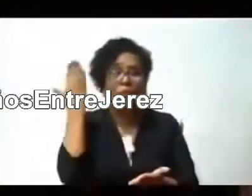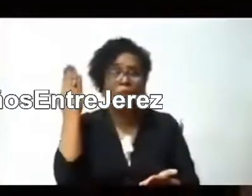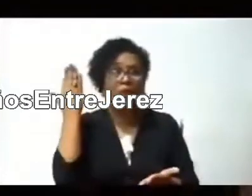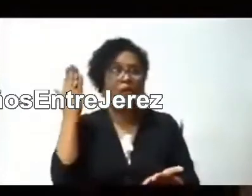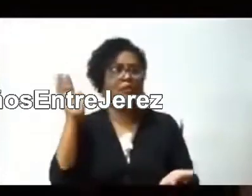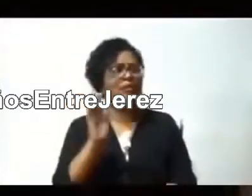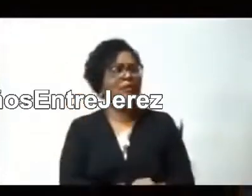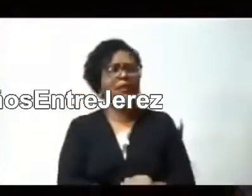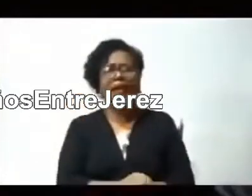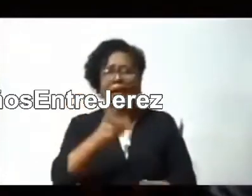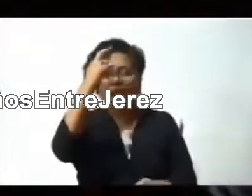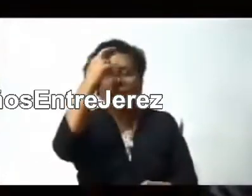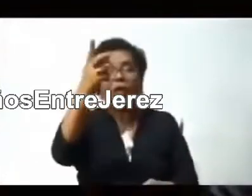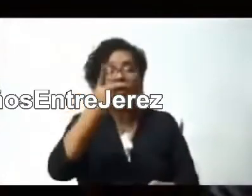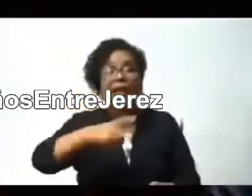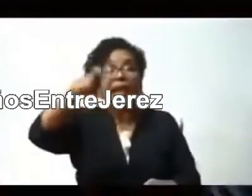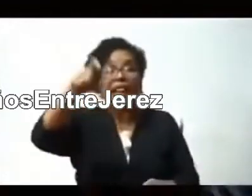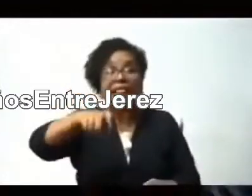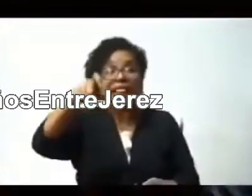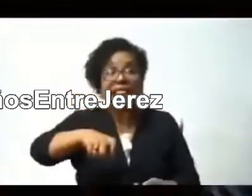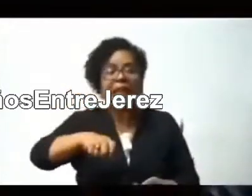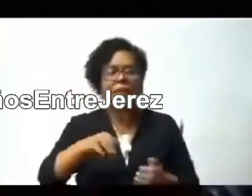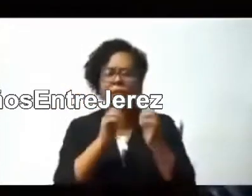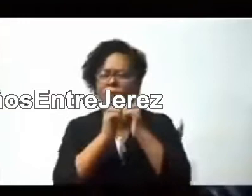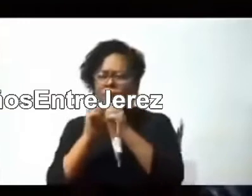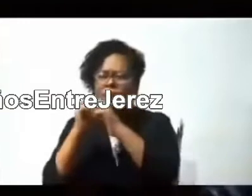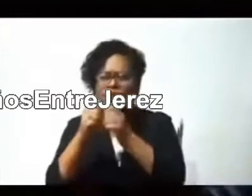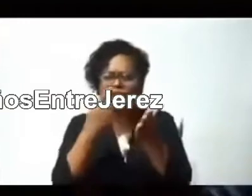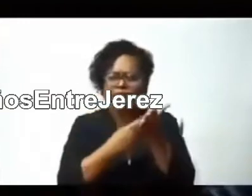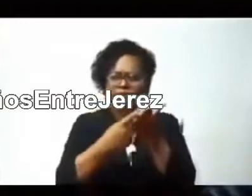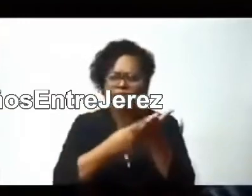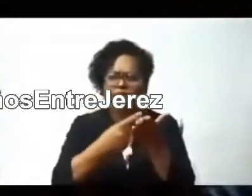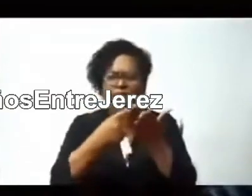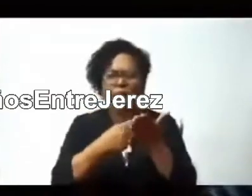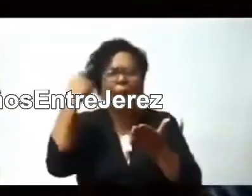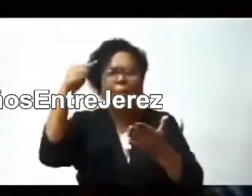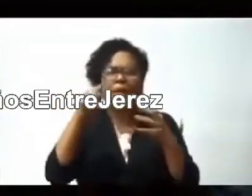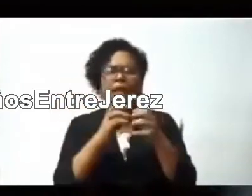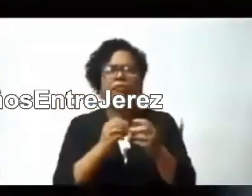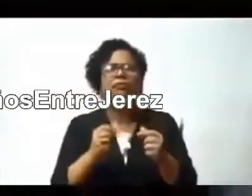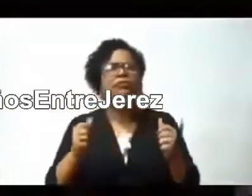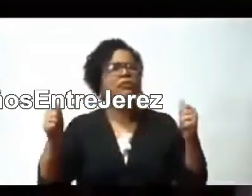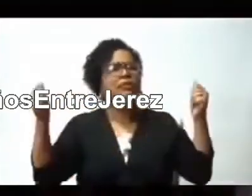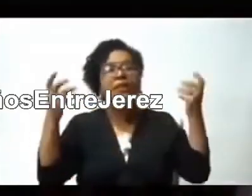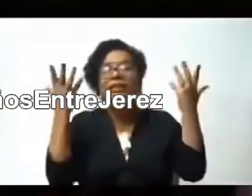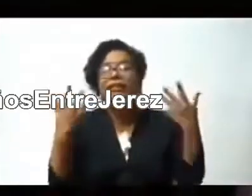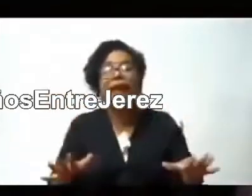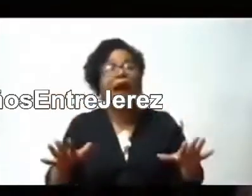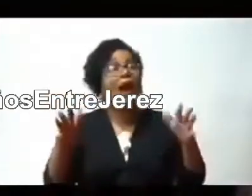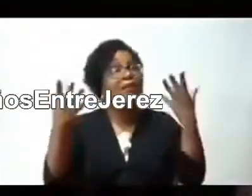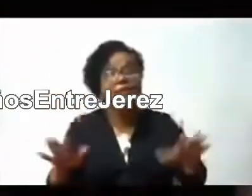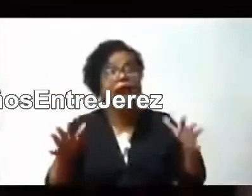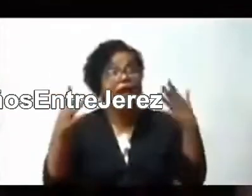mesa de conversación nacional y buscar soluciones, porque ya está bueno. Ya tenemos 2 años en